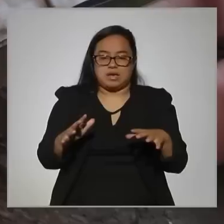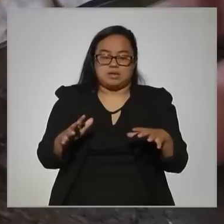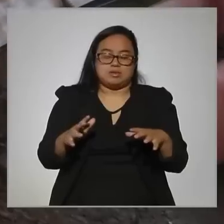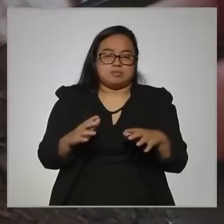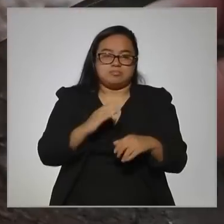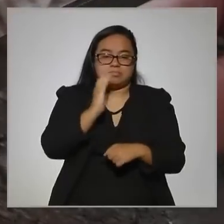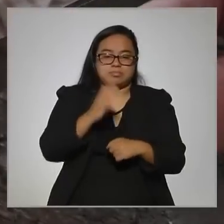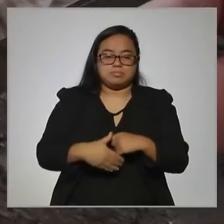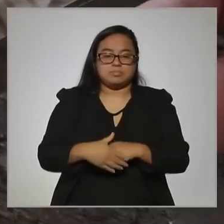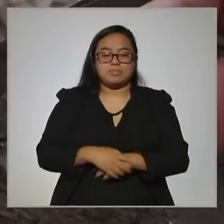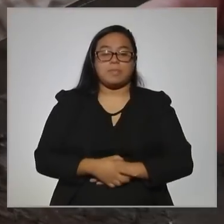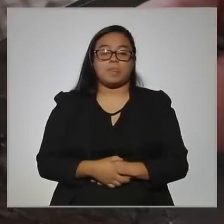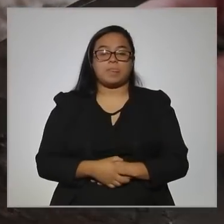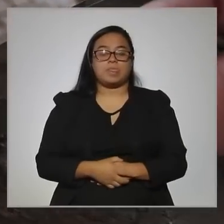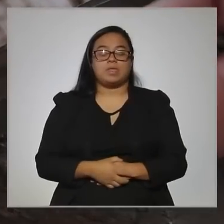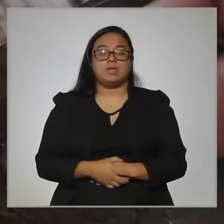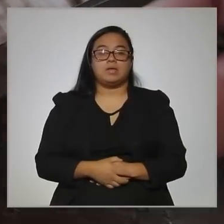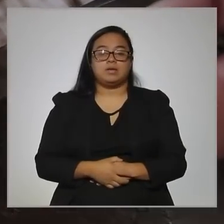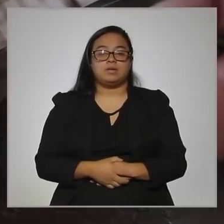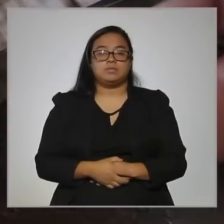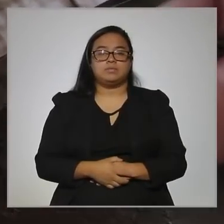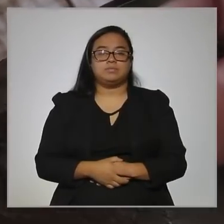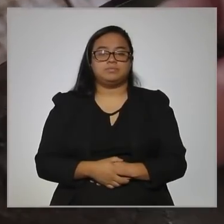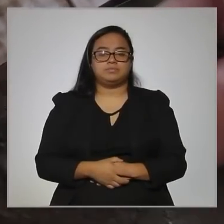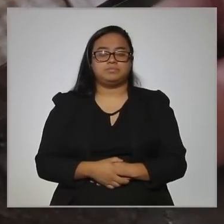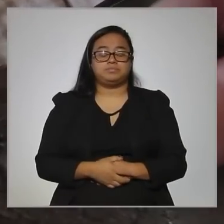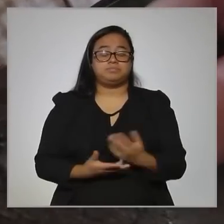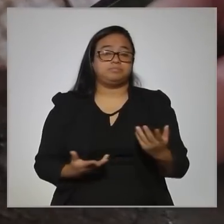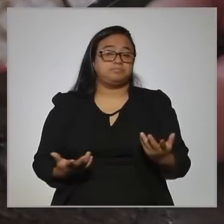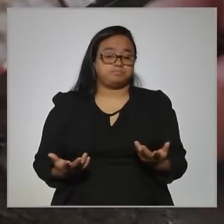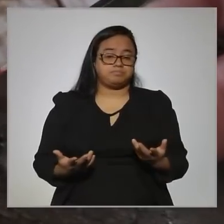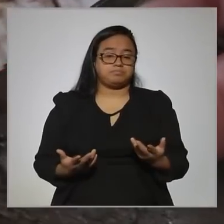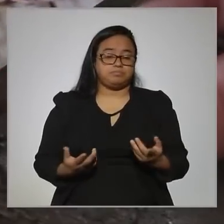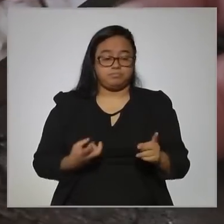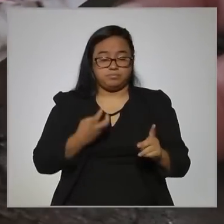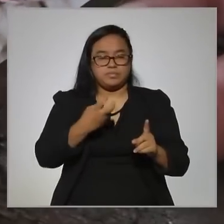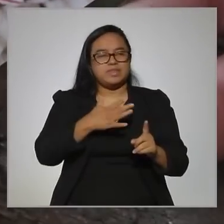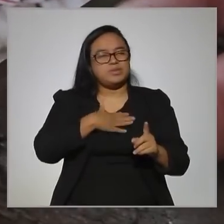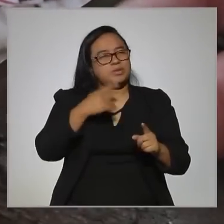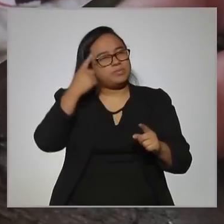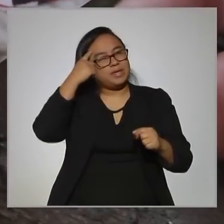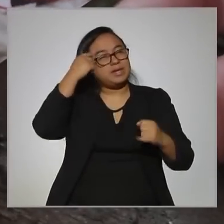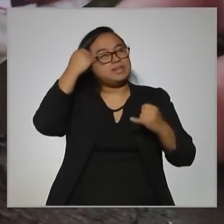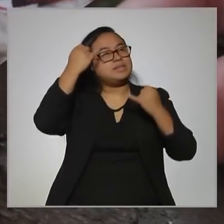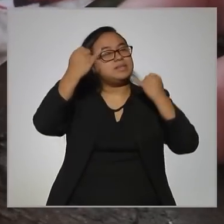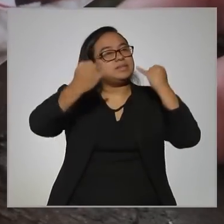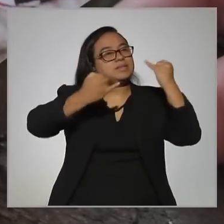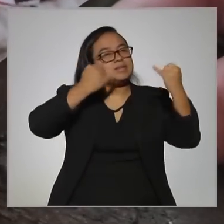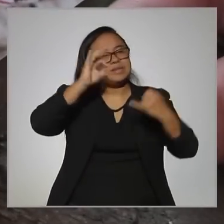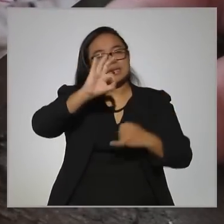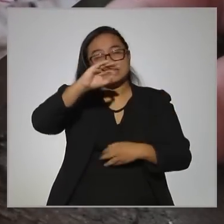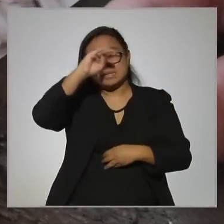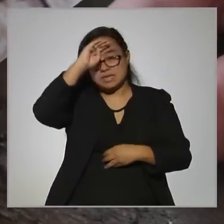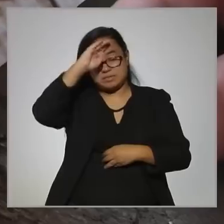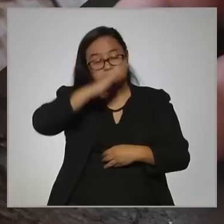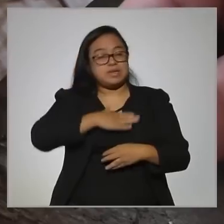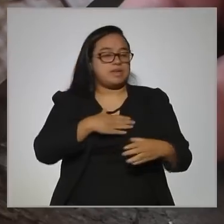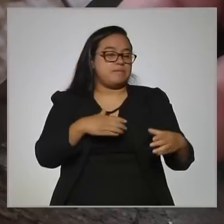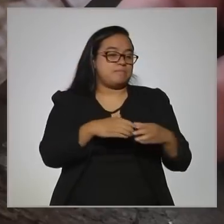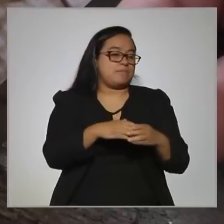rutina, ¿no? Está por un lado que nuestra expectativa sería tener una